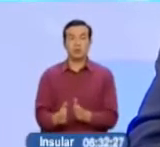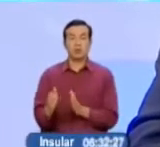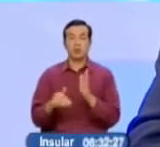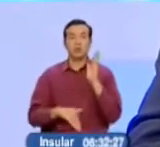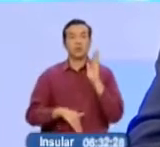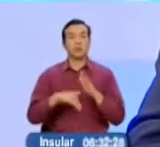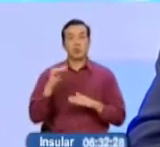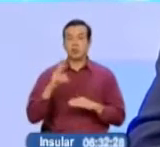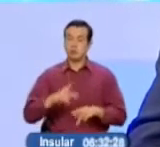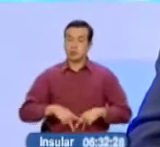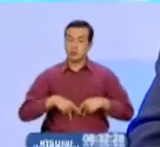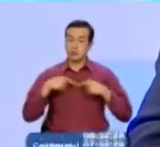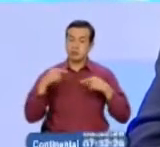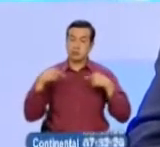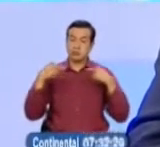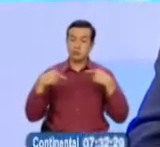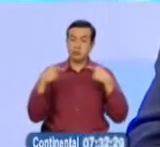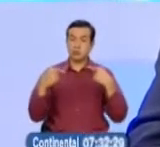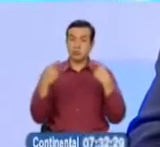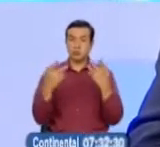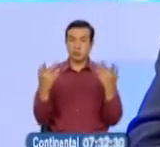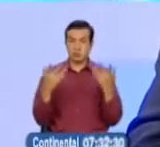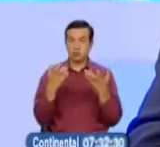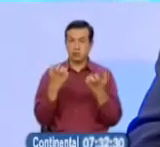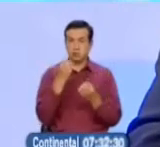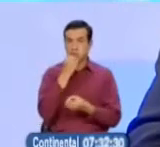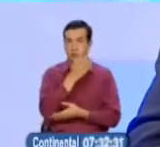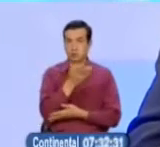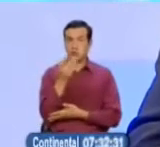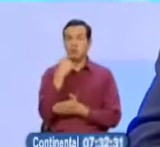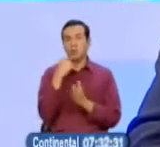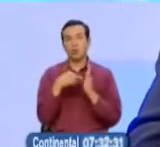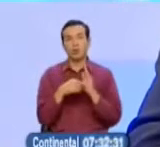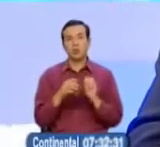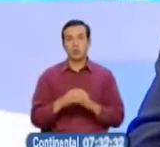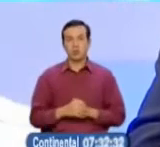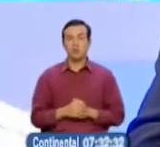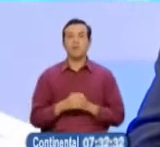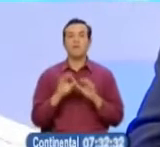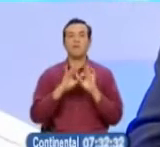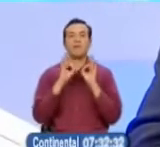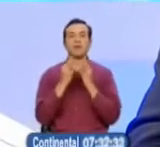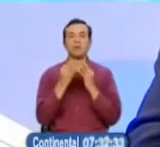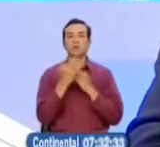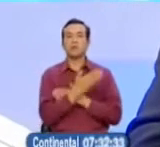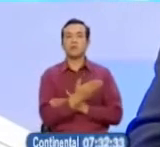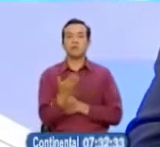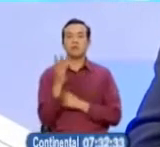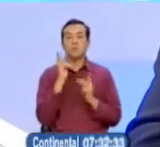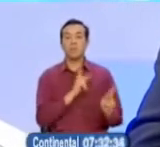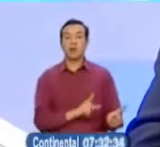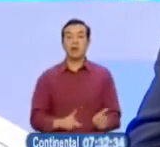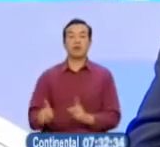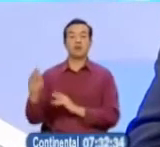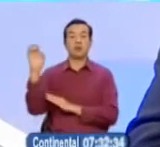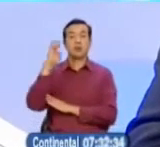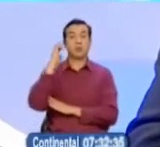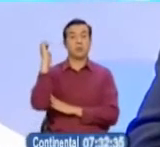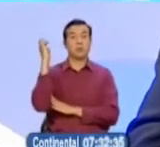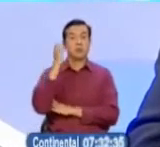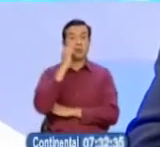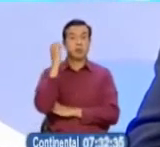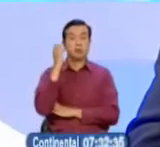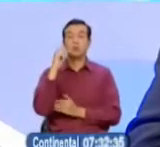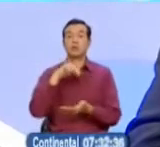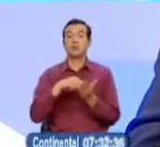de nuestro vivir, que es quizás a lo que quisiera referirme. Por ejemplo, que en las familias tengamos un plan de contingencia, ¿no? Que